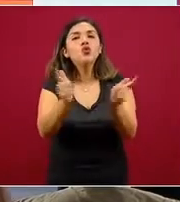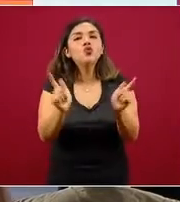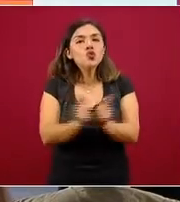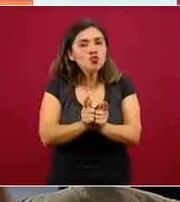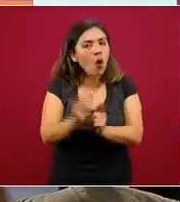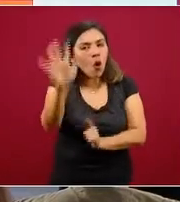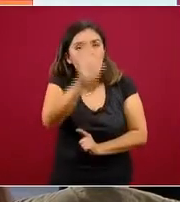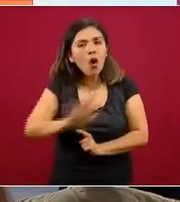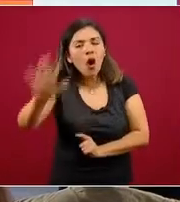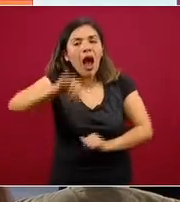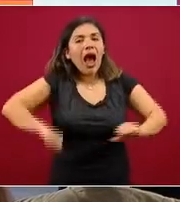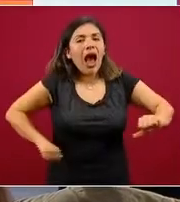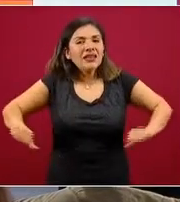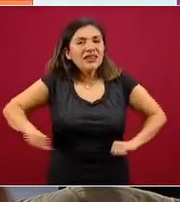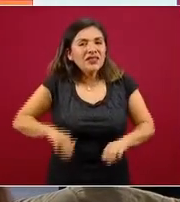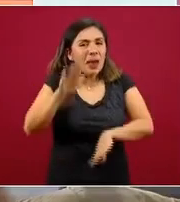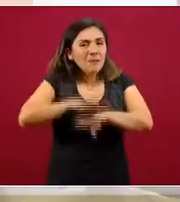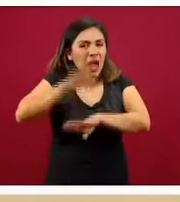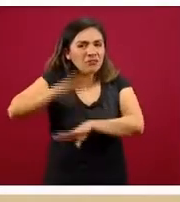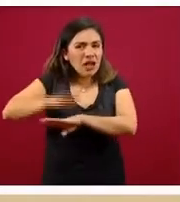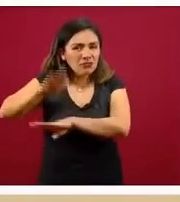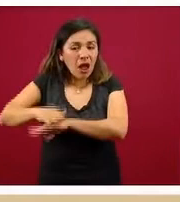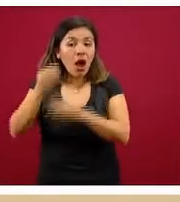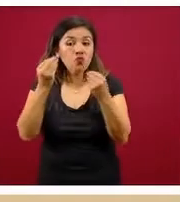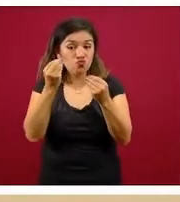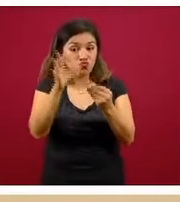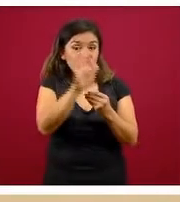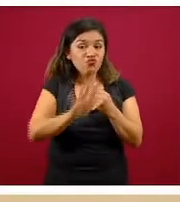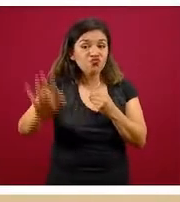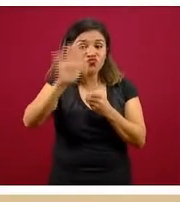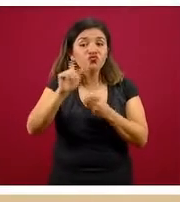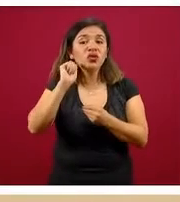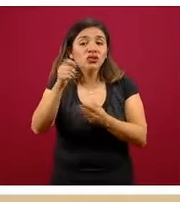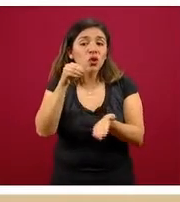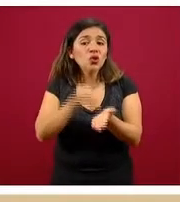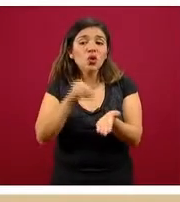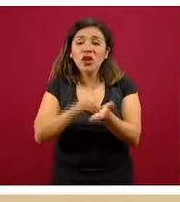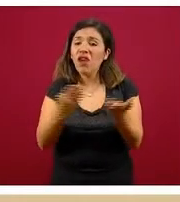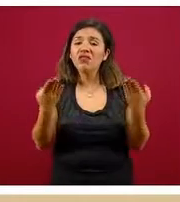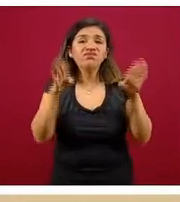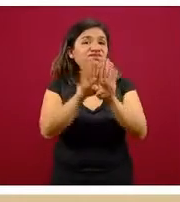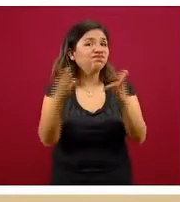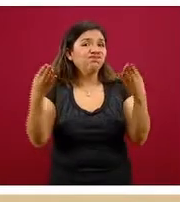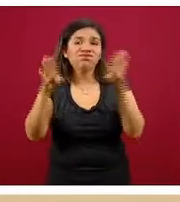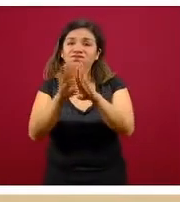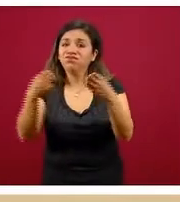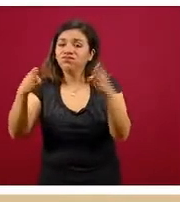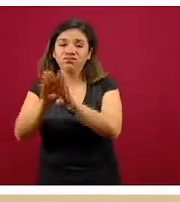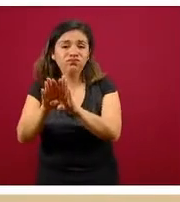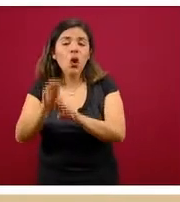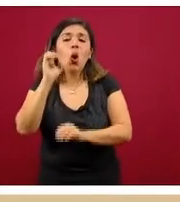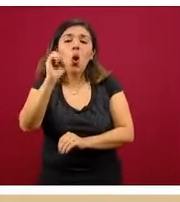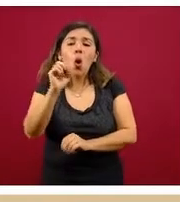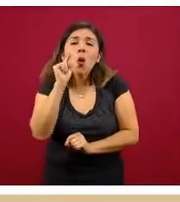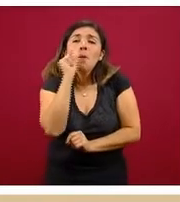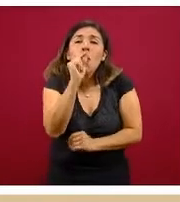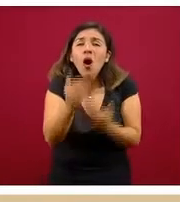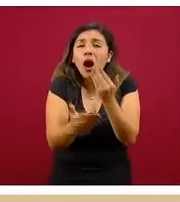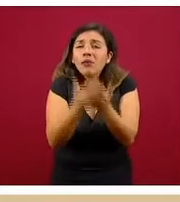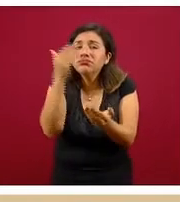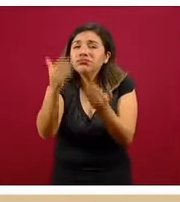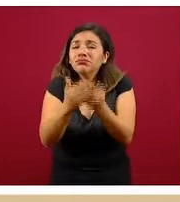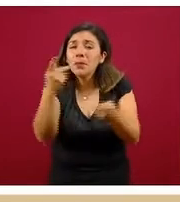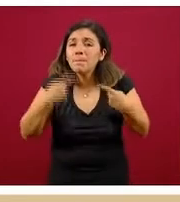grupo completo de actividades que muchas o algunas de ellas todavía continúan completamente limitadas en